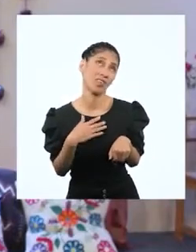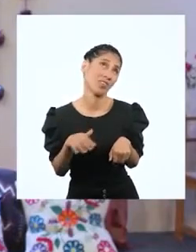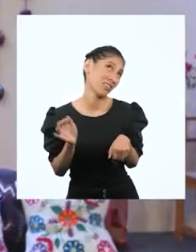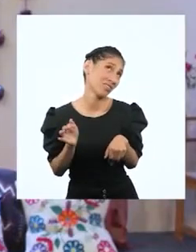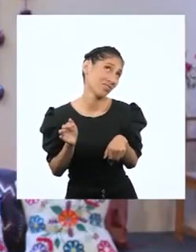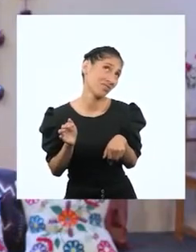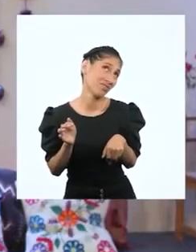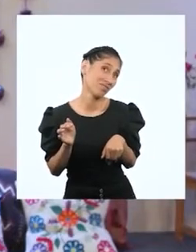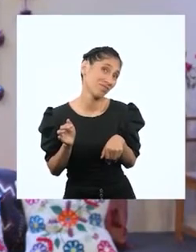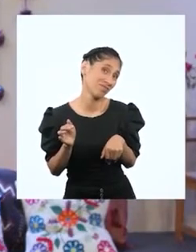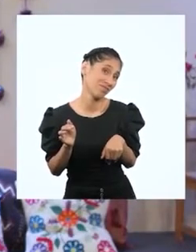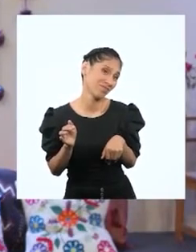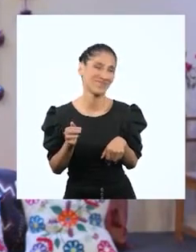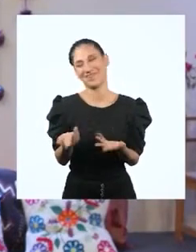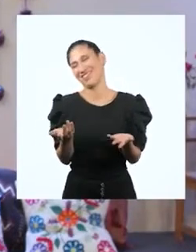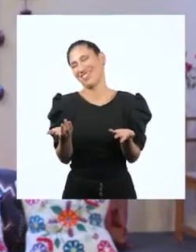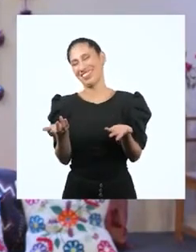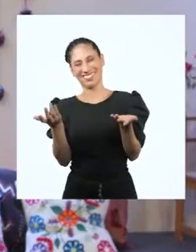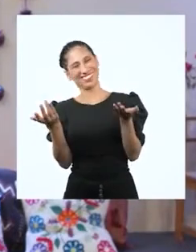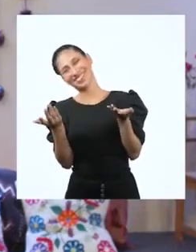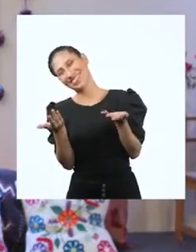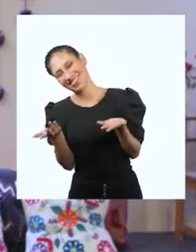Es que estoy congelado.